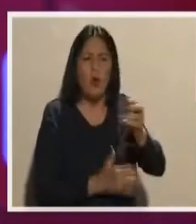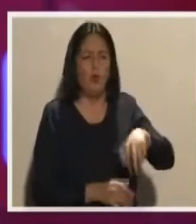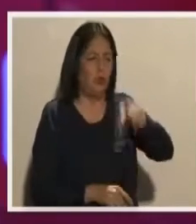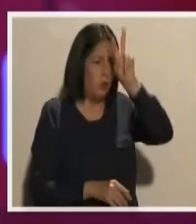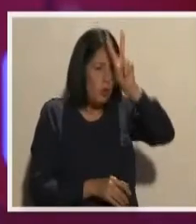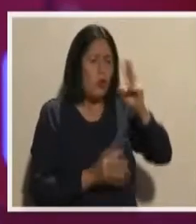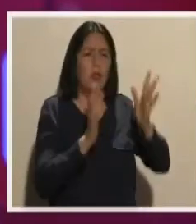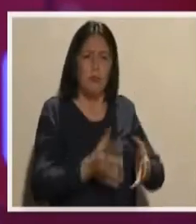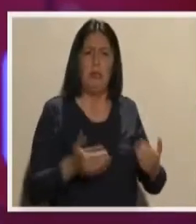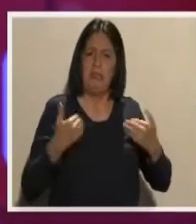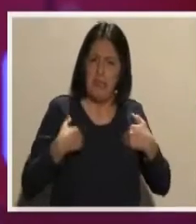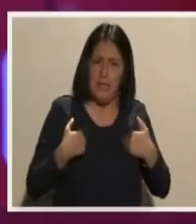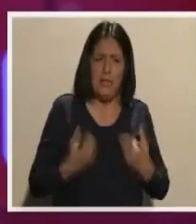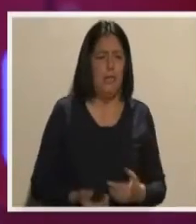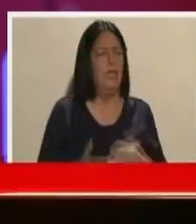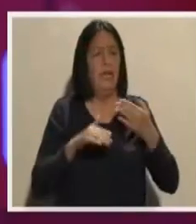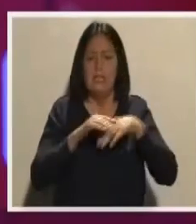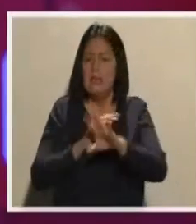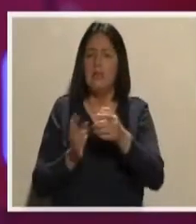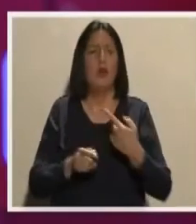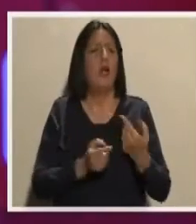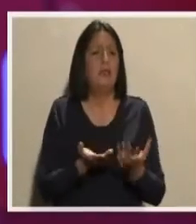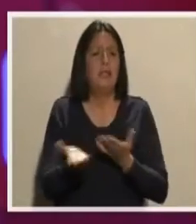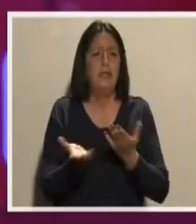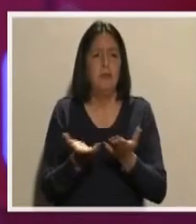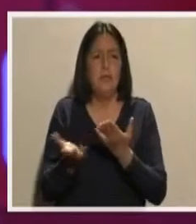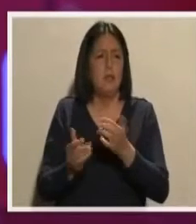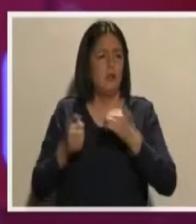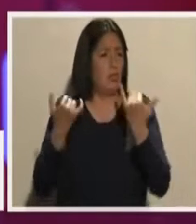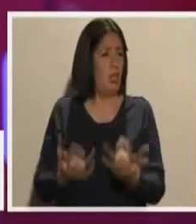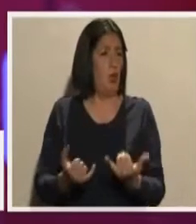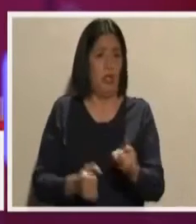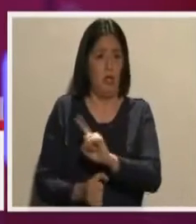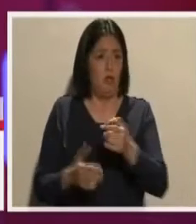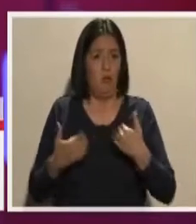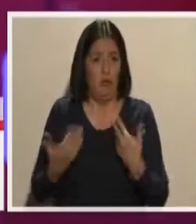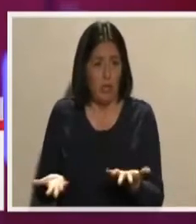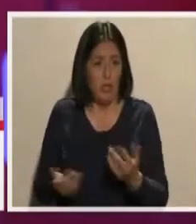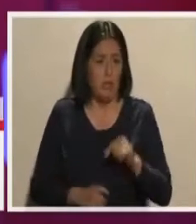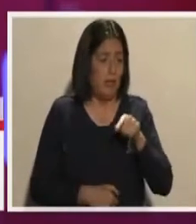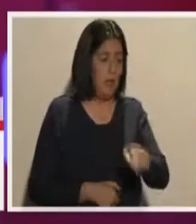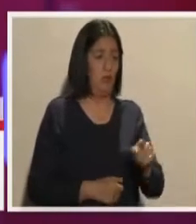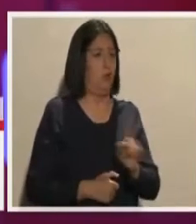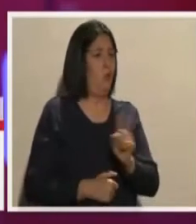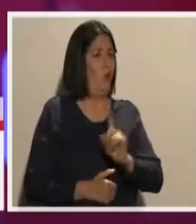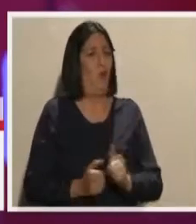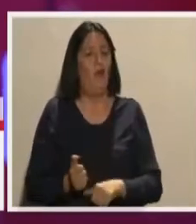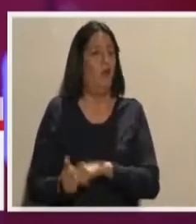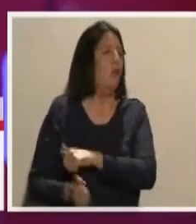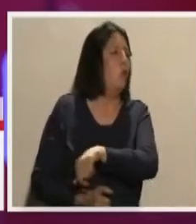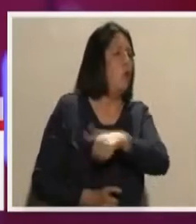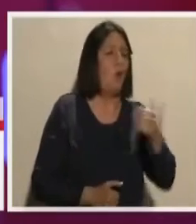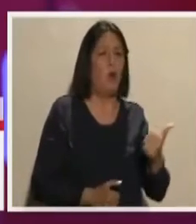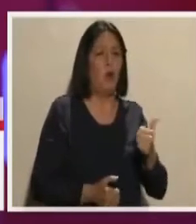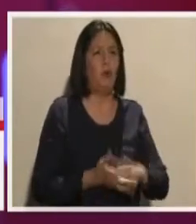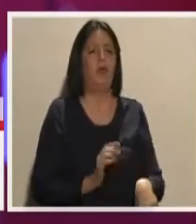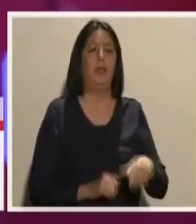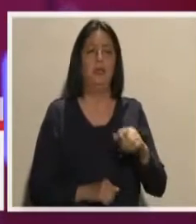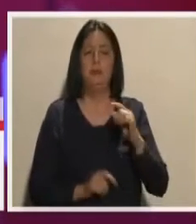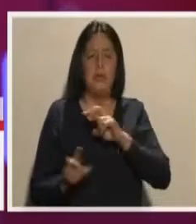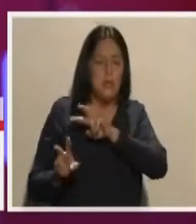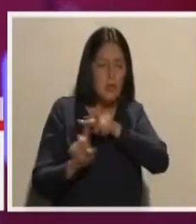servicios básicos que hoy no tienen. Este deseo no compite con otras visiones